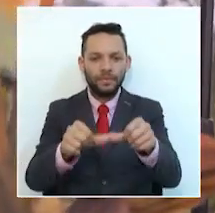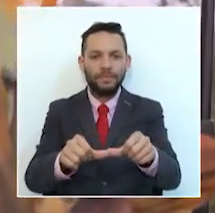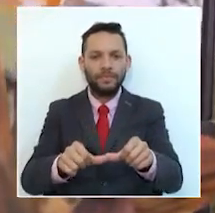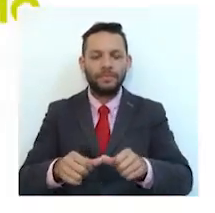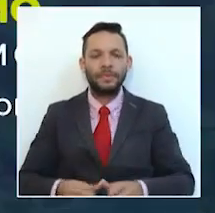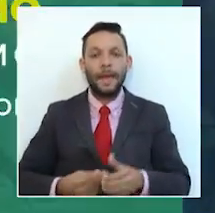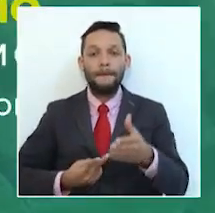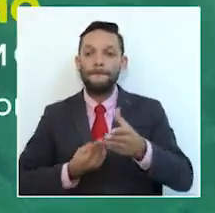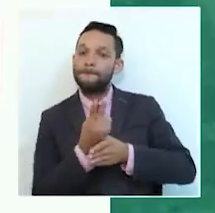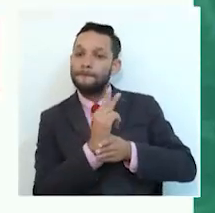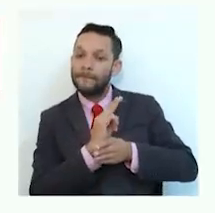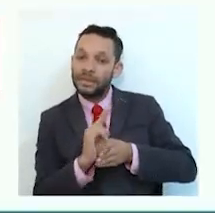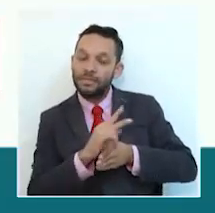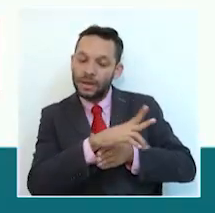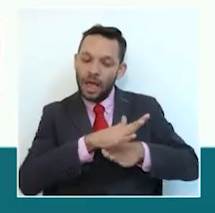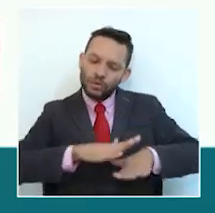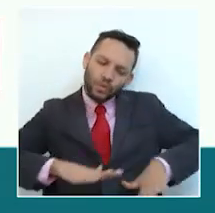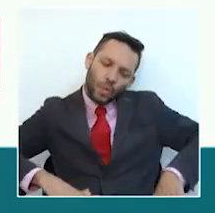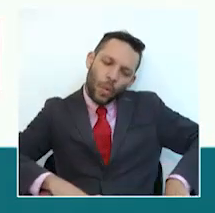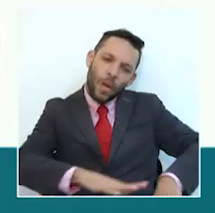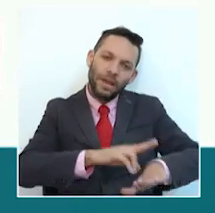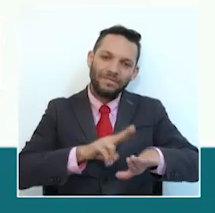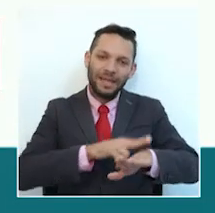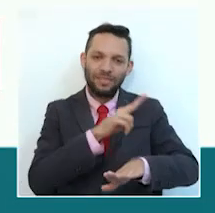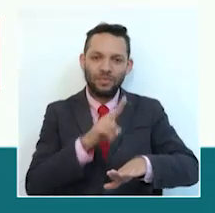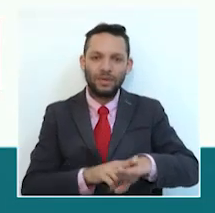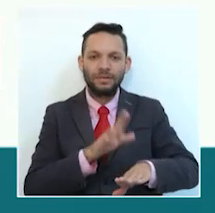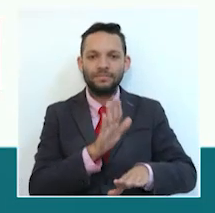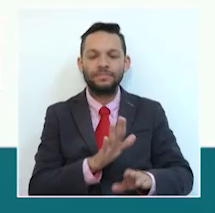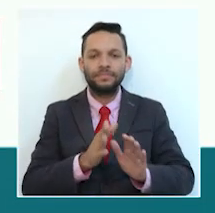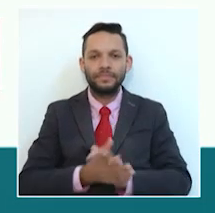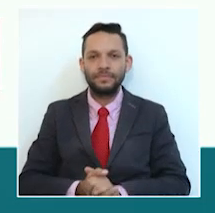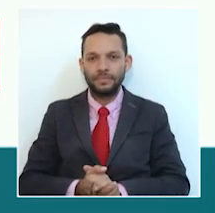villamaría tierra de bienestar y naturaleza